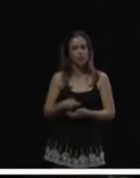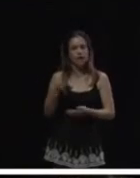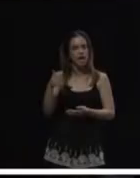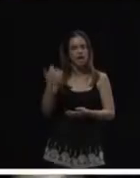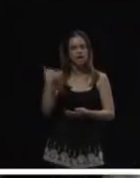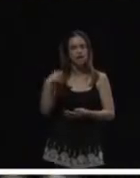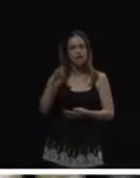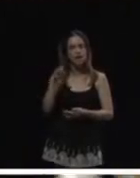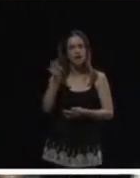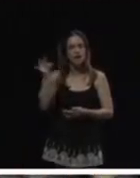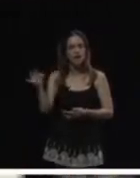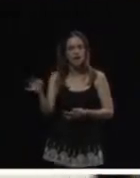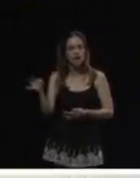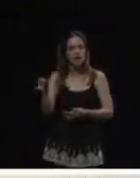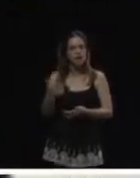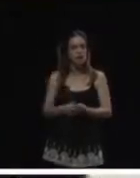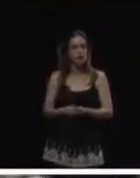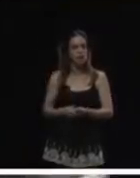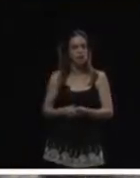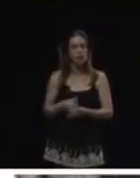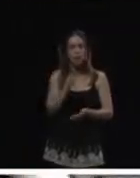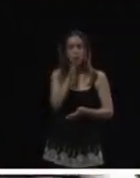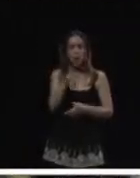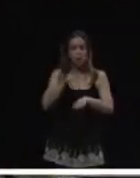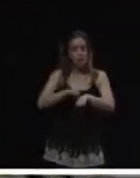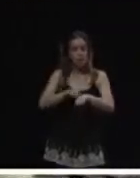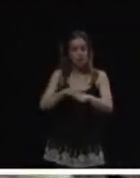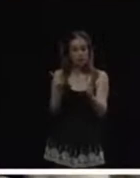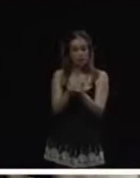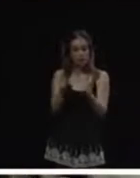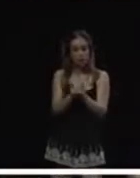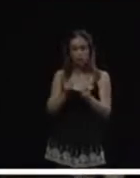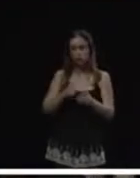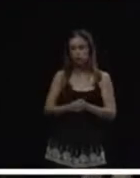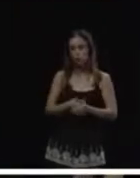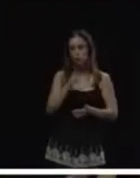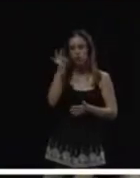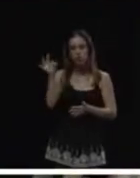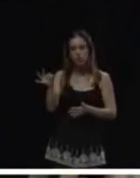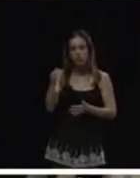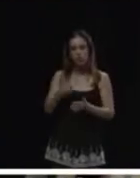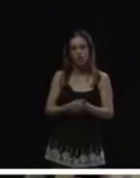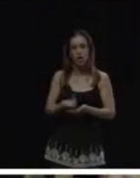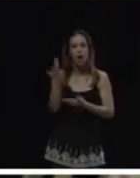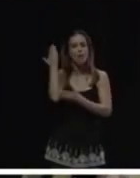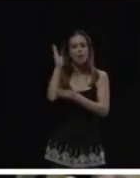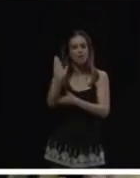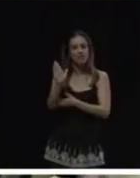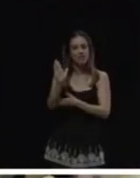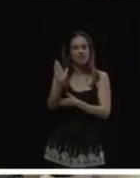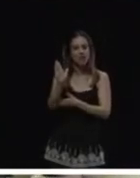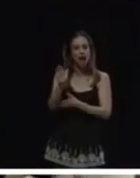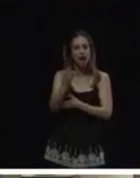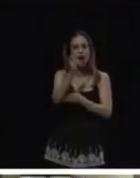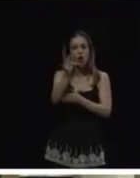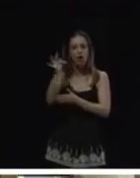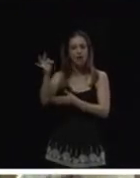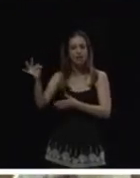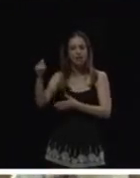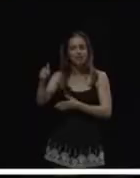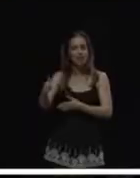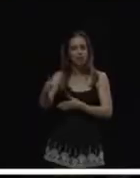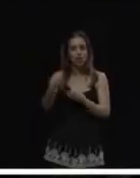inmediatamente, porque vamos cortitos de tiempo, voy a pasar a presentaros a los candidatos que van